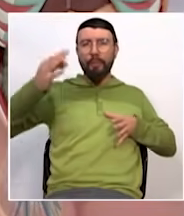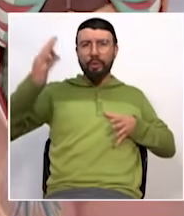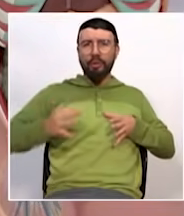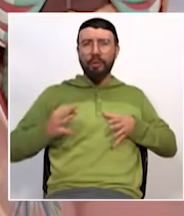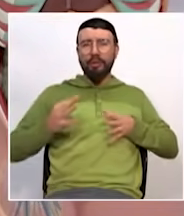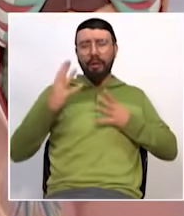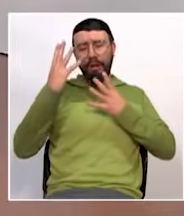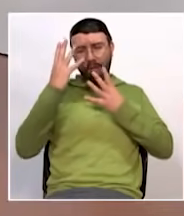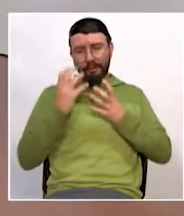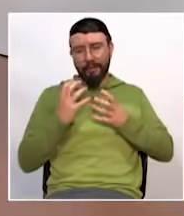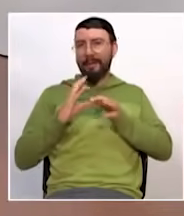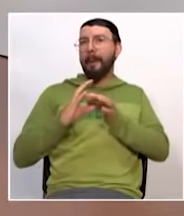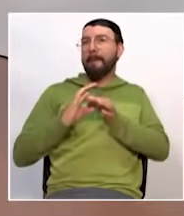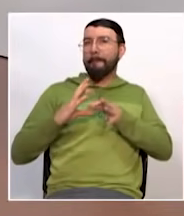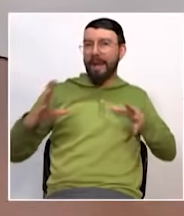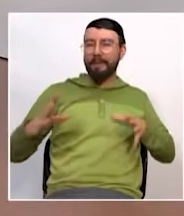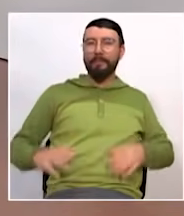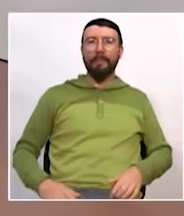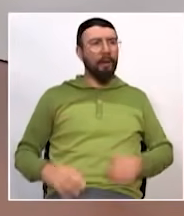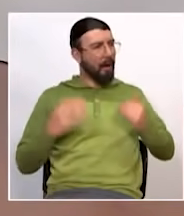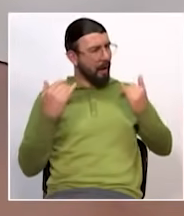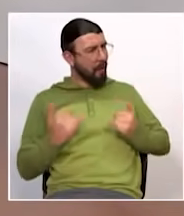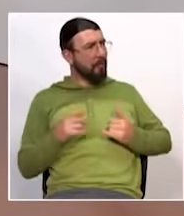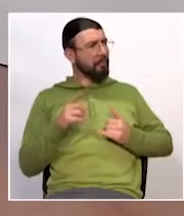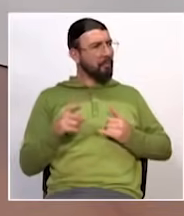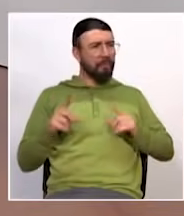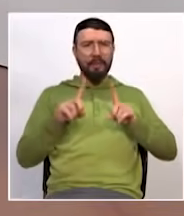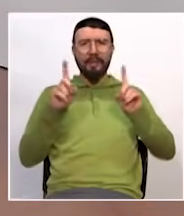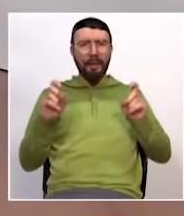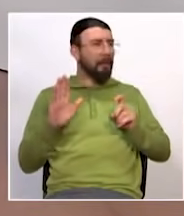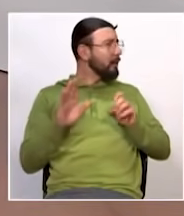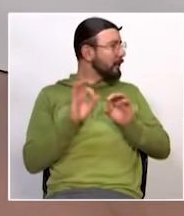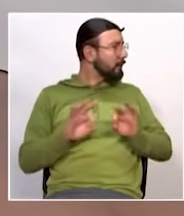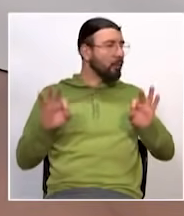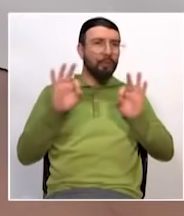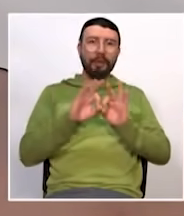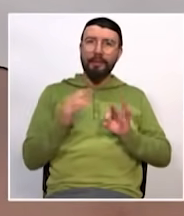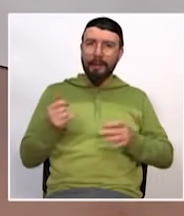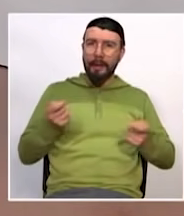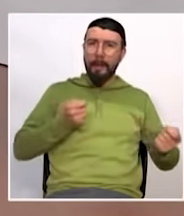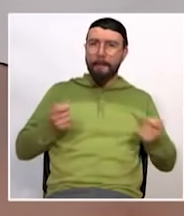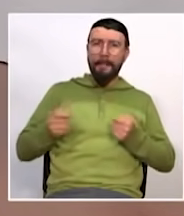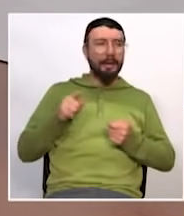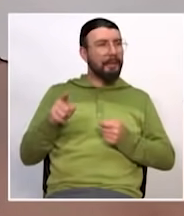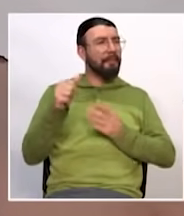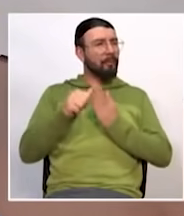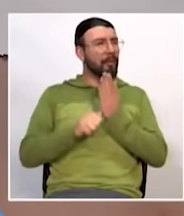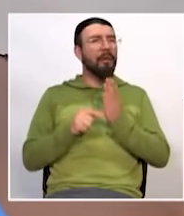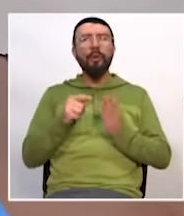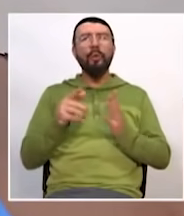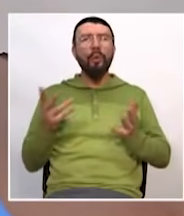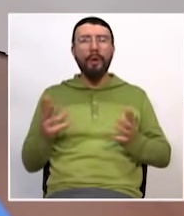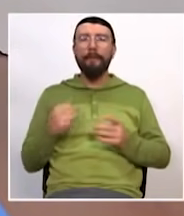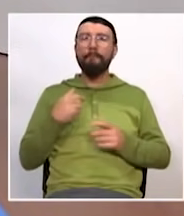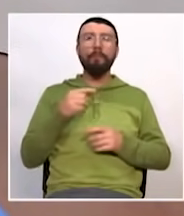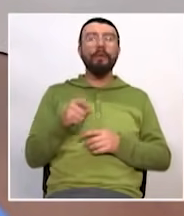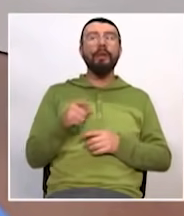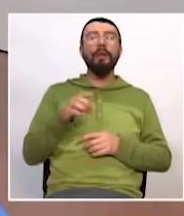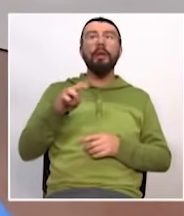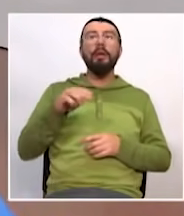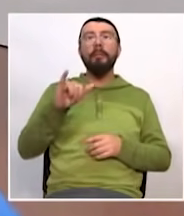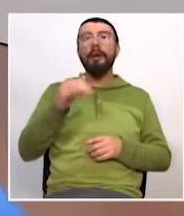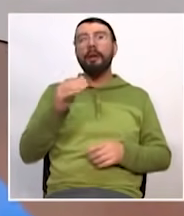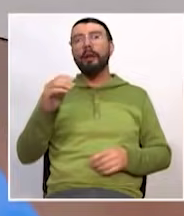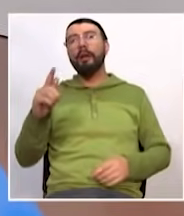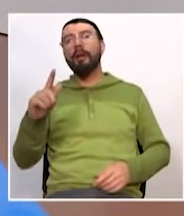por eso hoy está tan de moda un término que empezamos ya a manejar aquí en el programa conexión vital el de mindfulness es